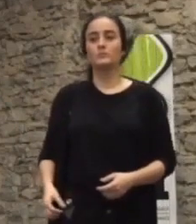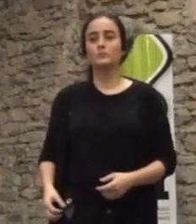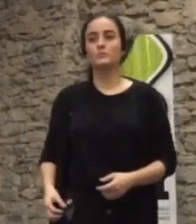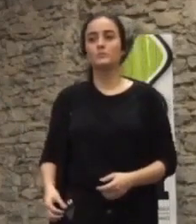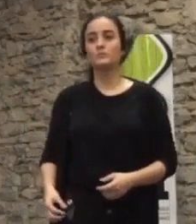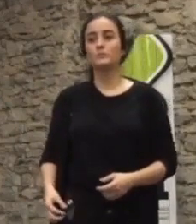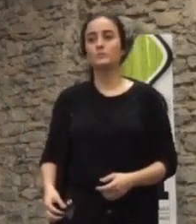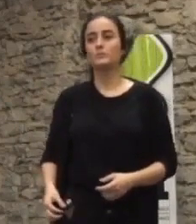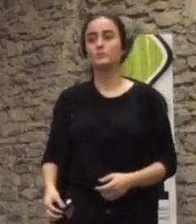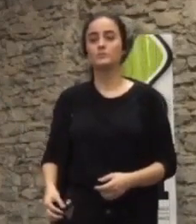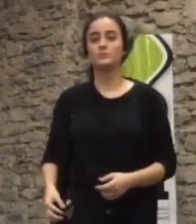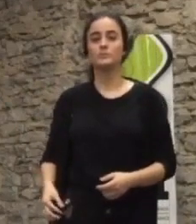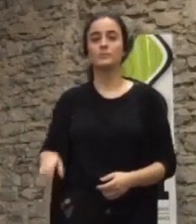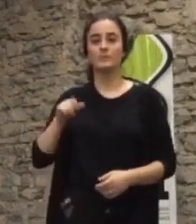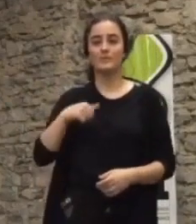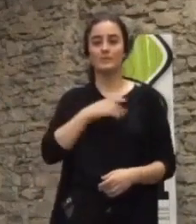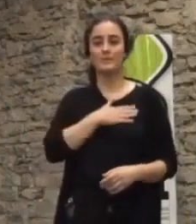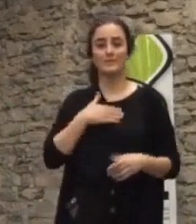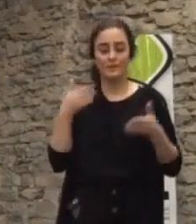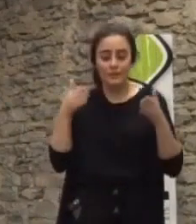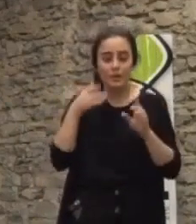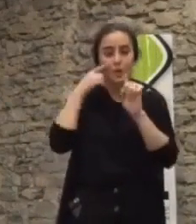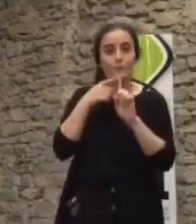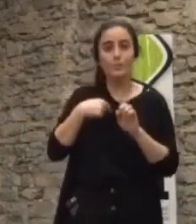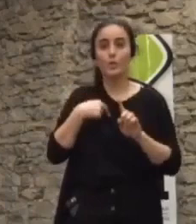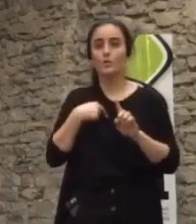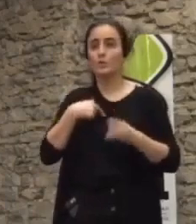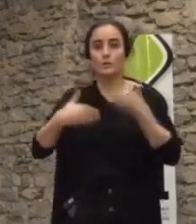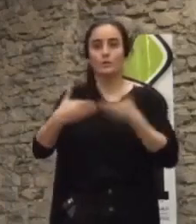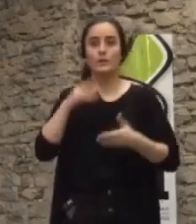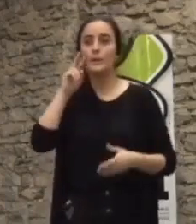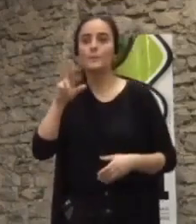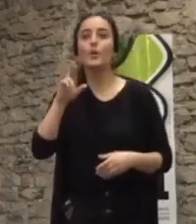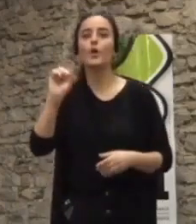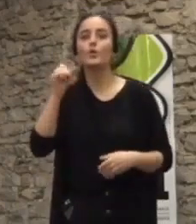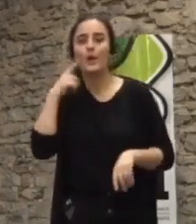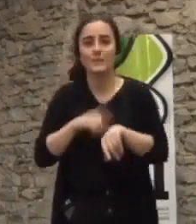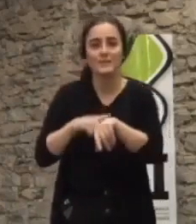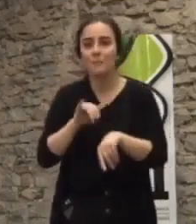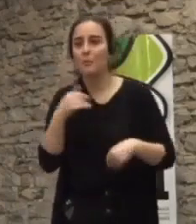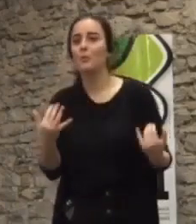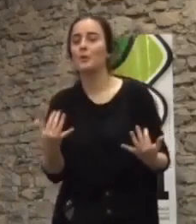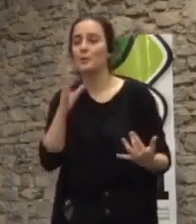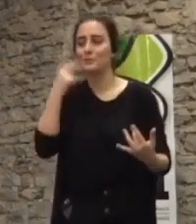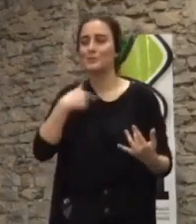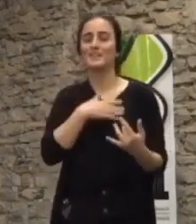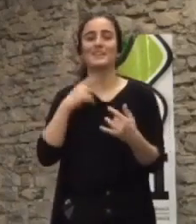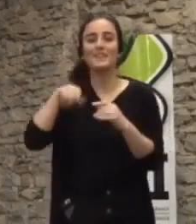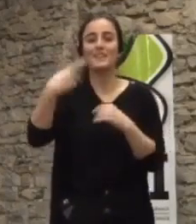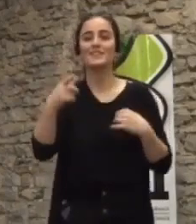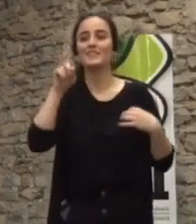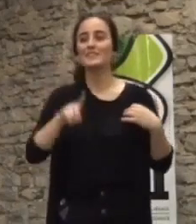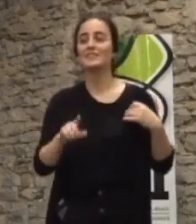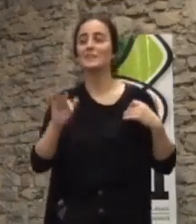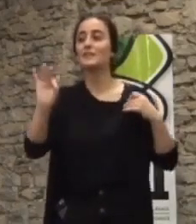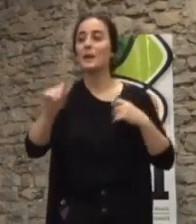pues quiero centrarme también en los objetivos. Estoy corriendo mucho y le miraba a Rosa para saber cuánto tiempo me quedaba, porque quiero dar después la palabra a